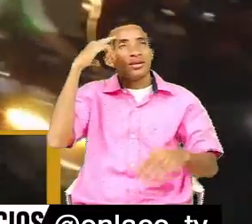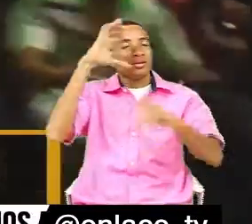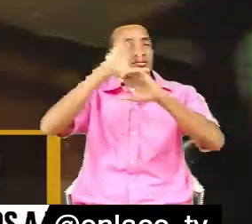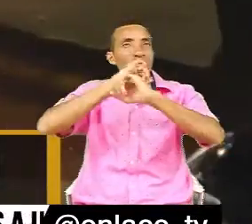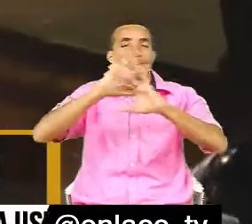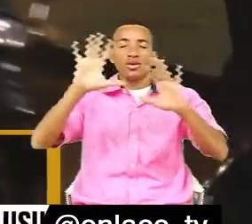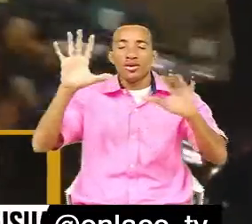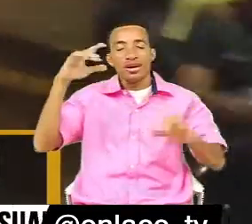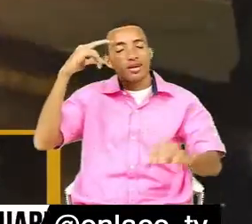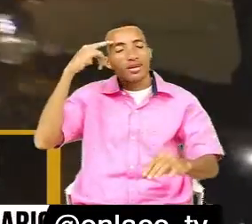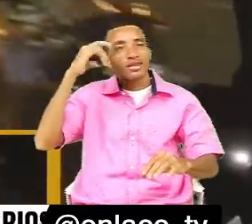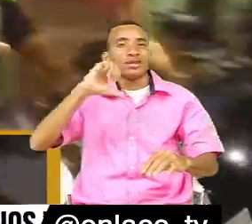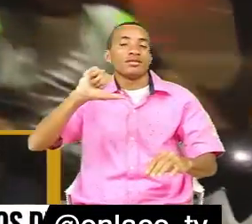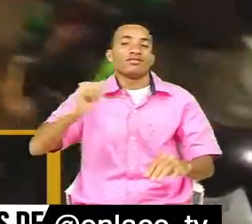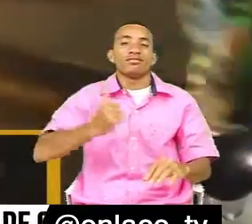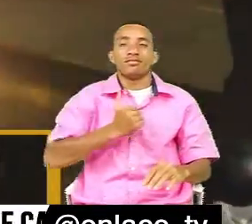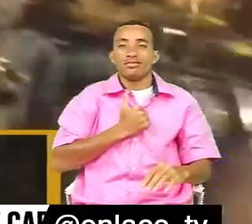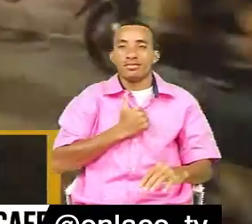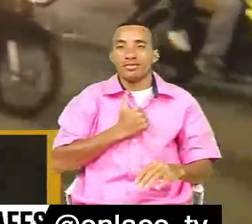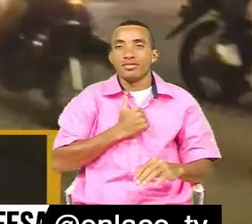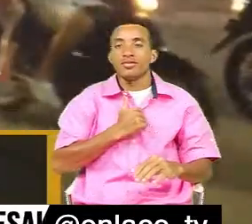continental.